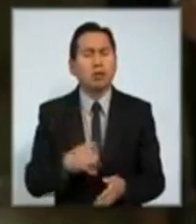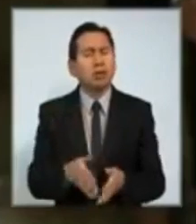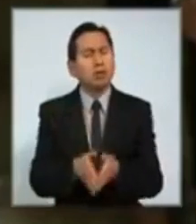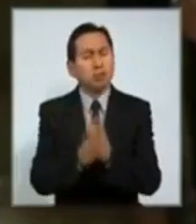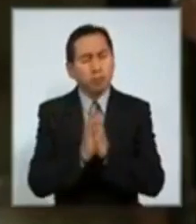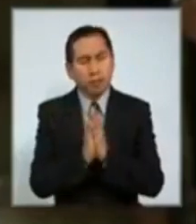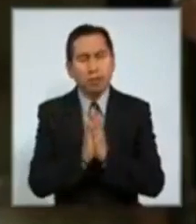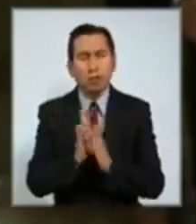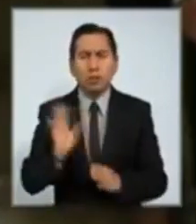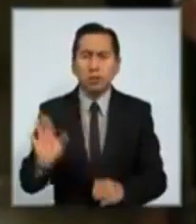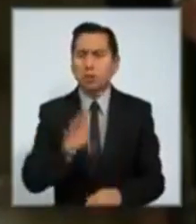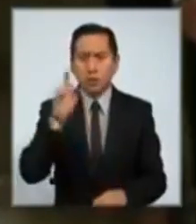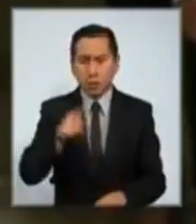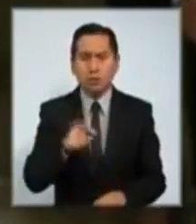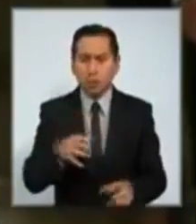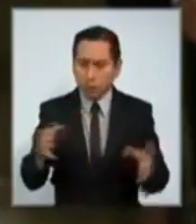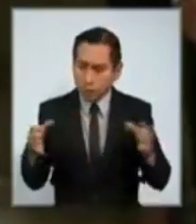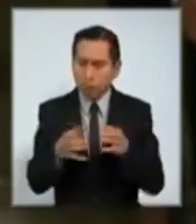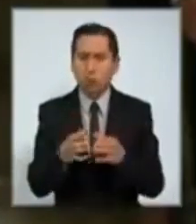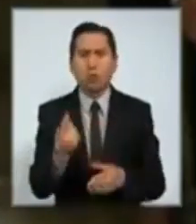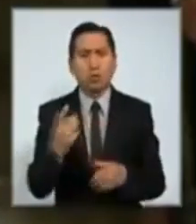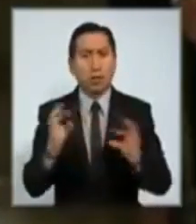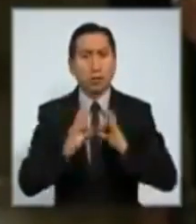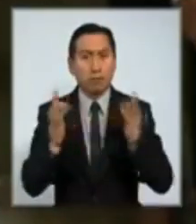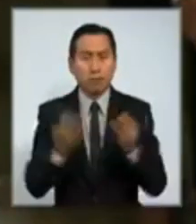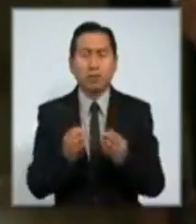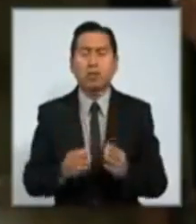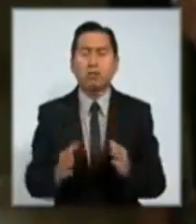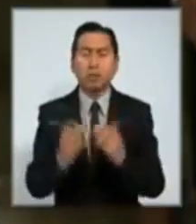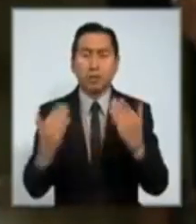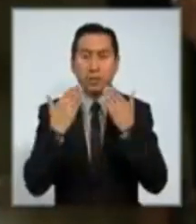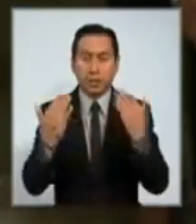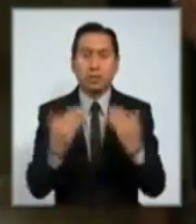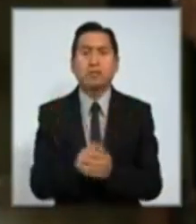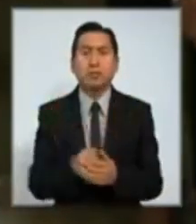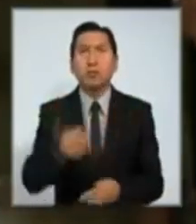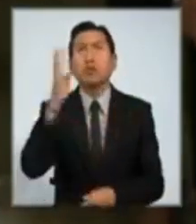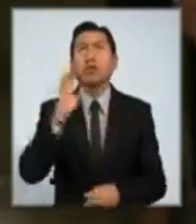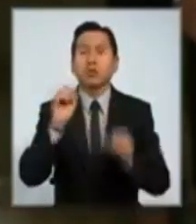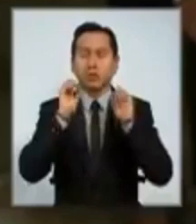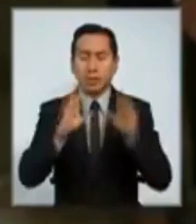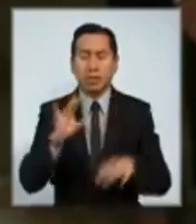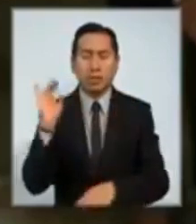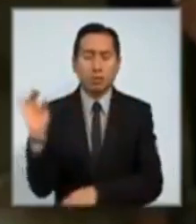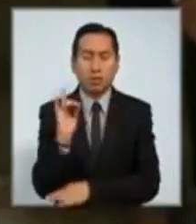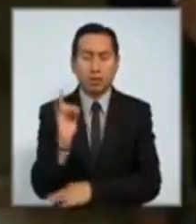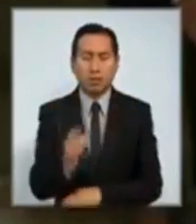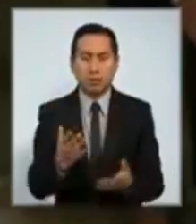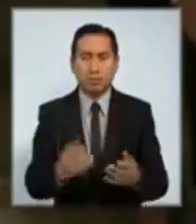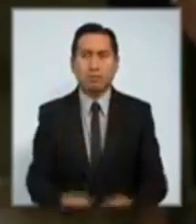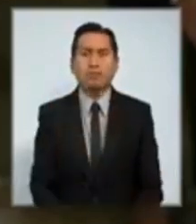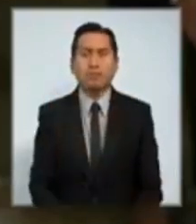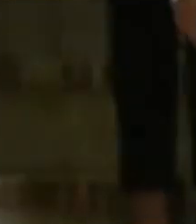que seamos una sola familia. Muchas gracias y que Dios bendiga a Bolivia.